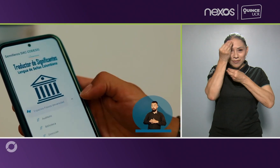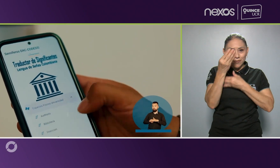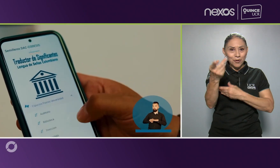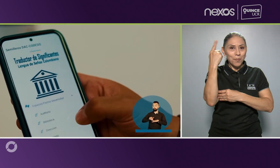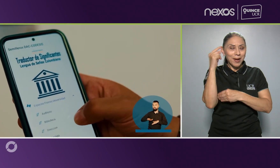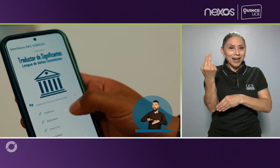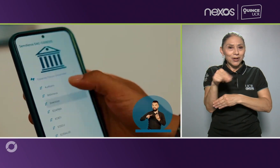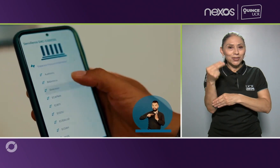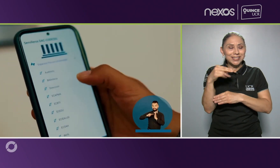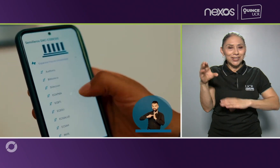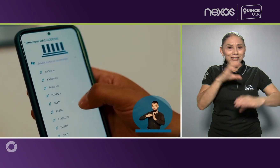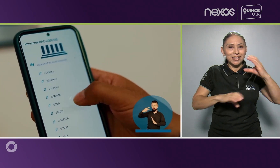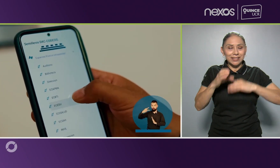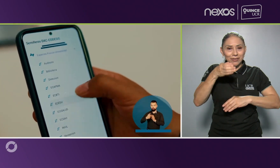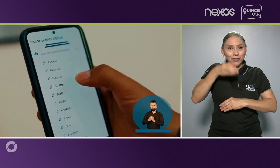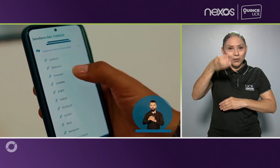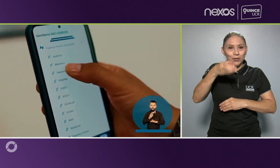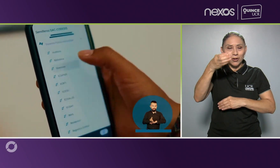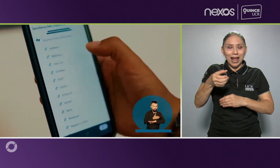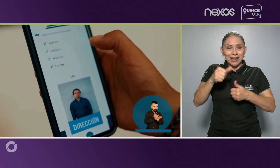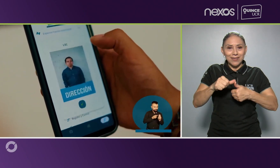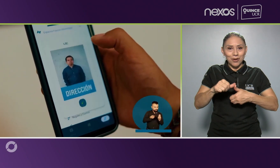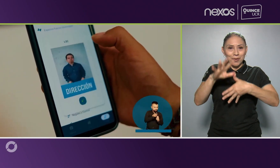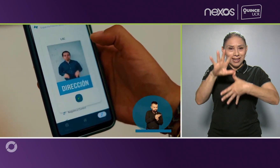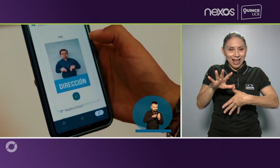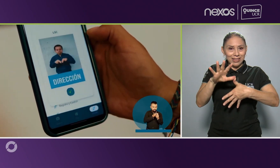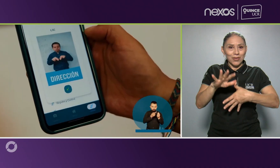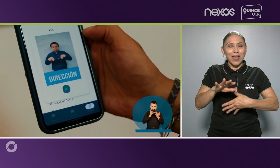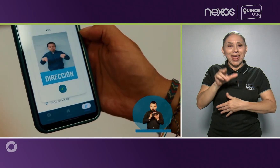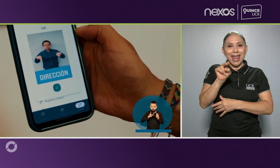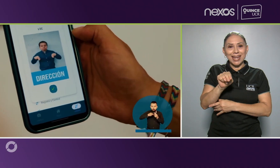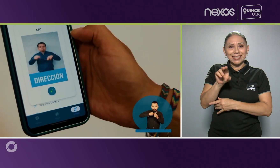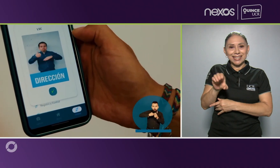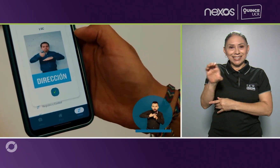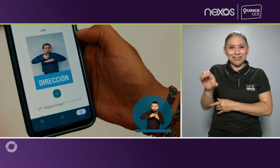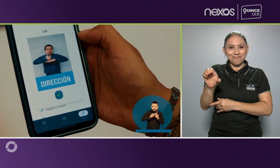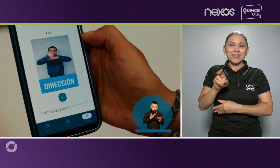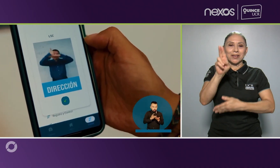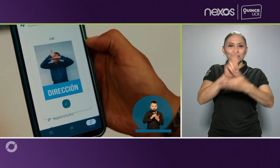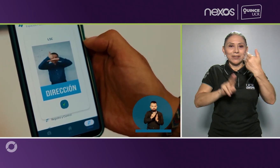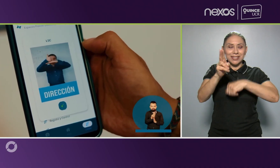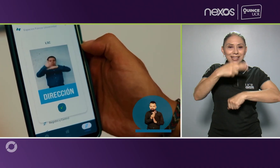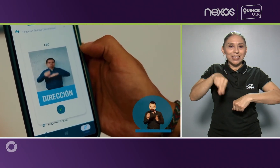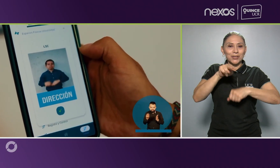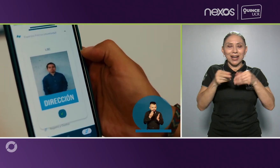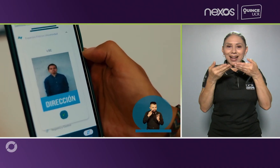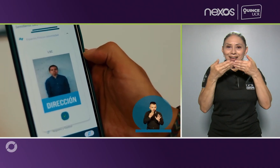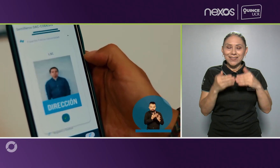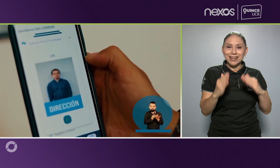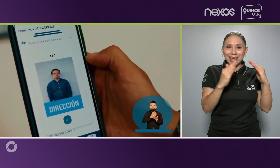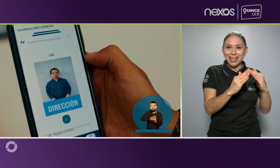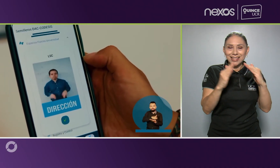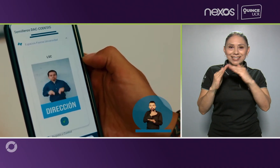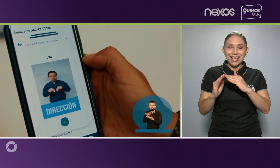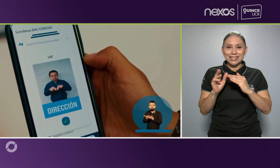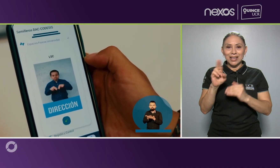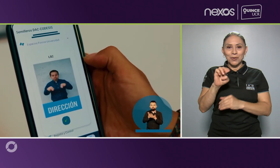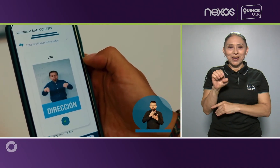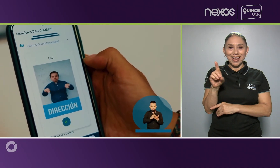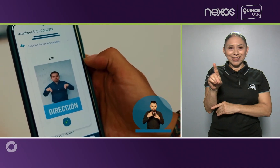para el Noticiero Científico y Cultural Iberoamericano NSC, la Universidad Nacional Abierta y a Distancia